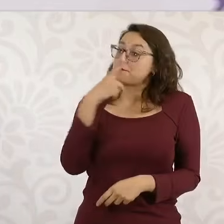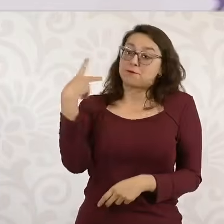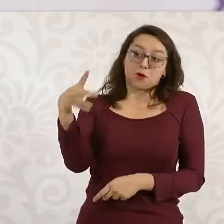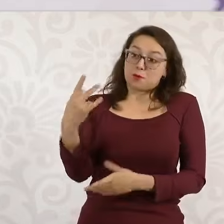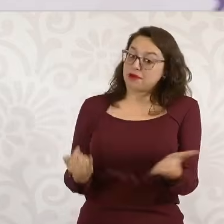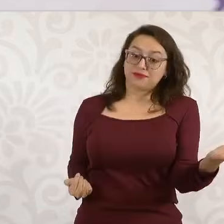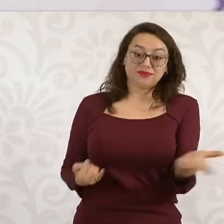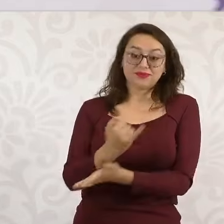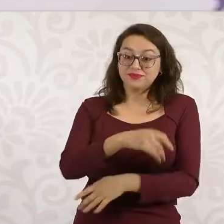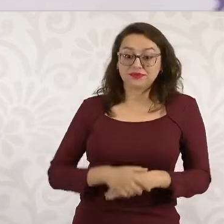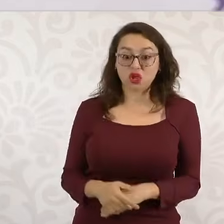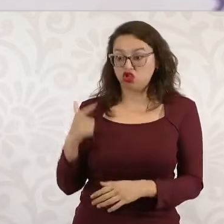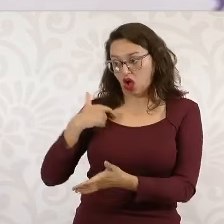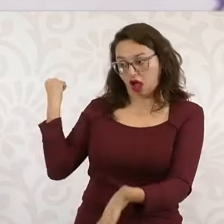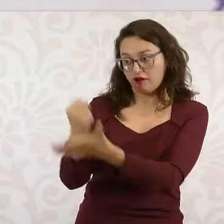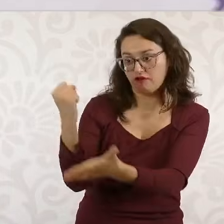sea, uno no puede obligar a nadie, ¿verdad?